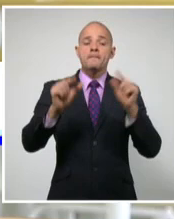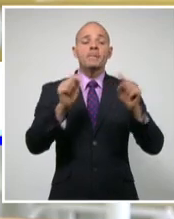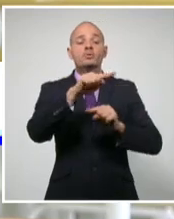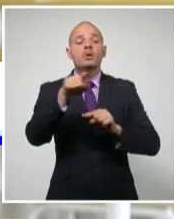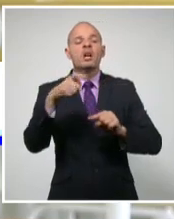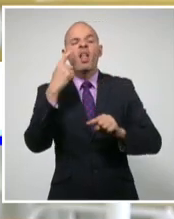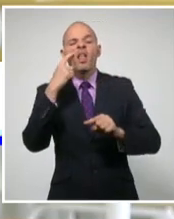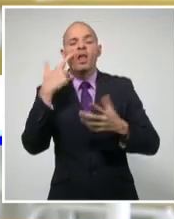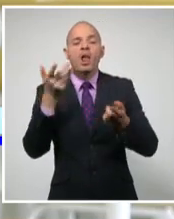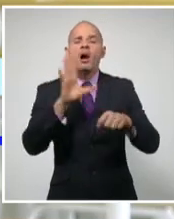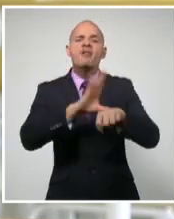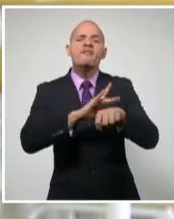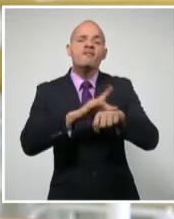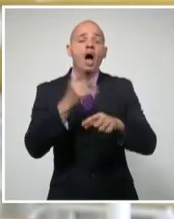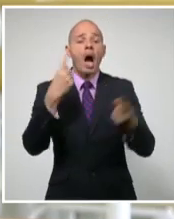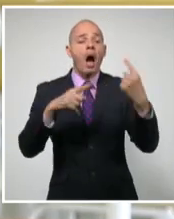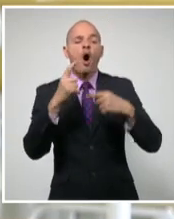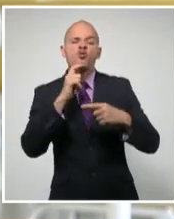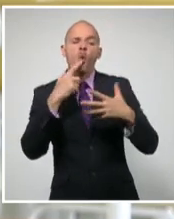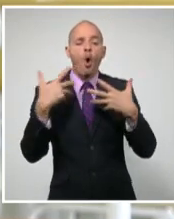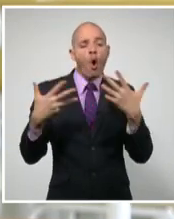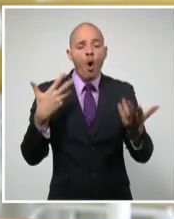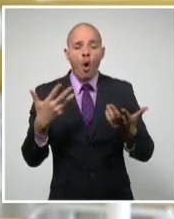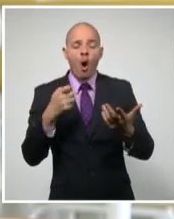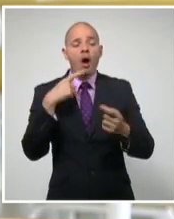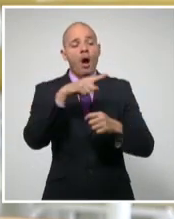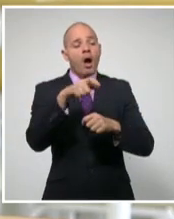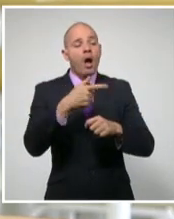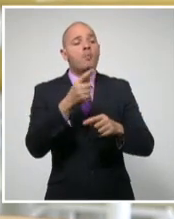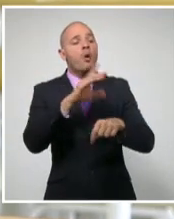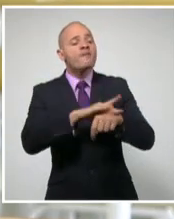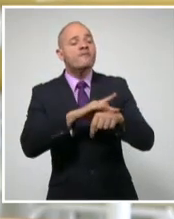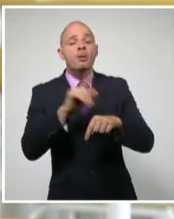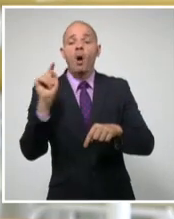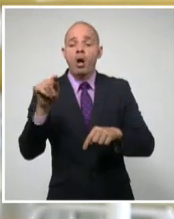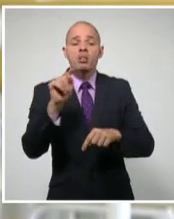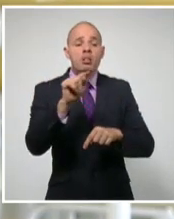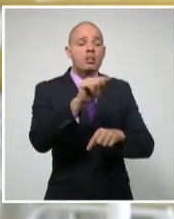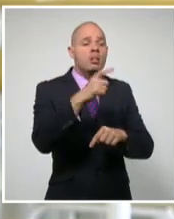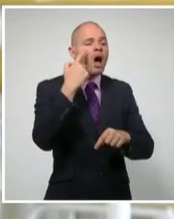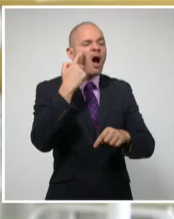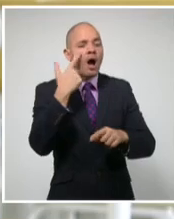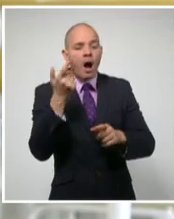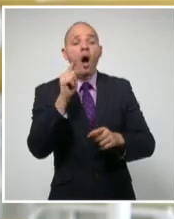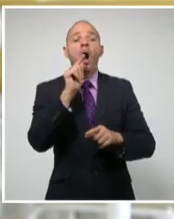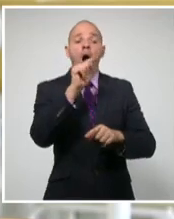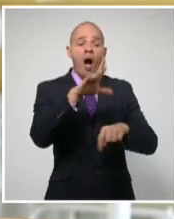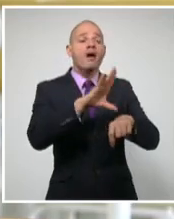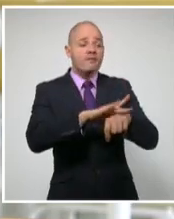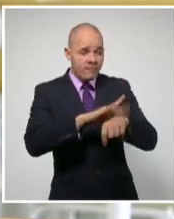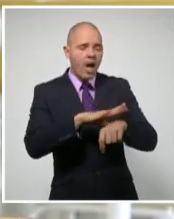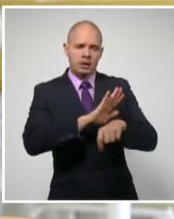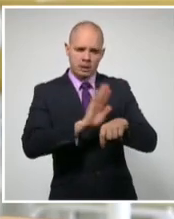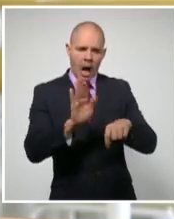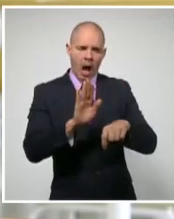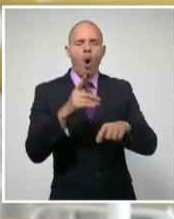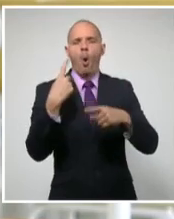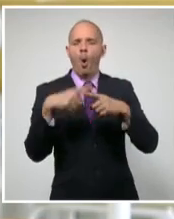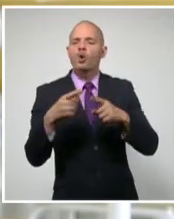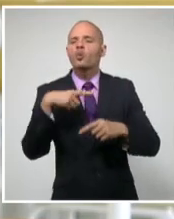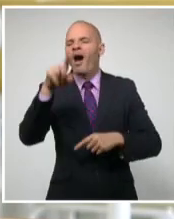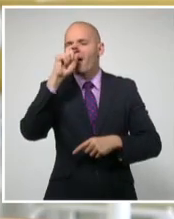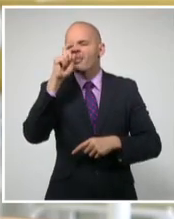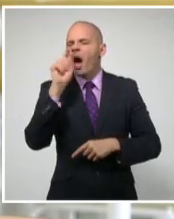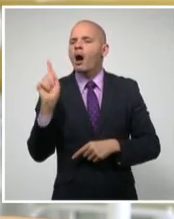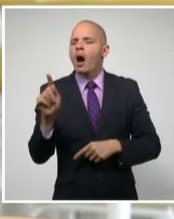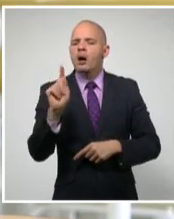punto de vista de salud, si alguno presentaba alguna patología, y además los identificábamos también por la edad para